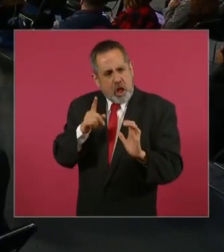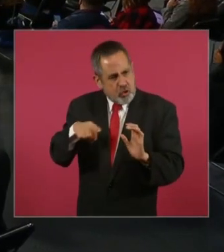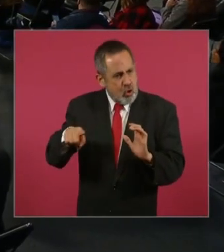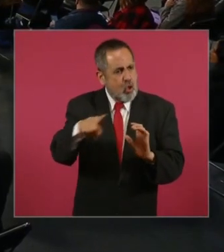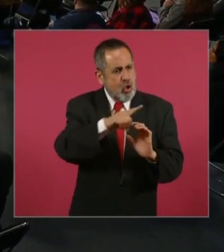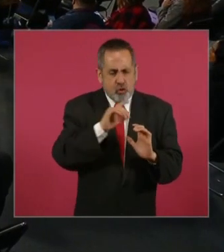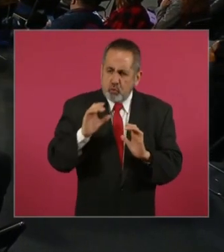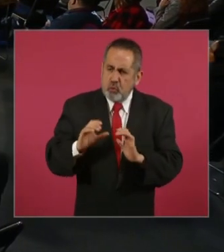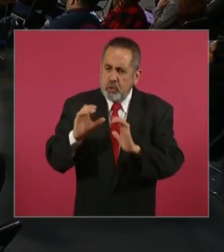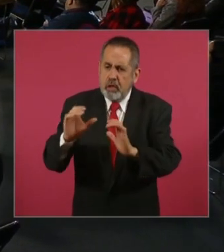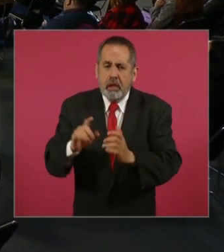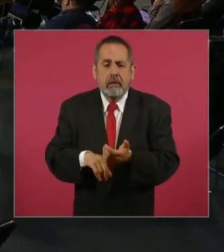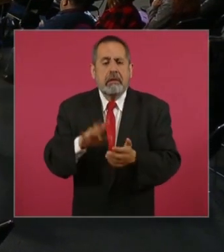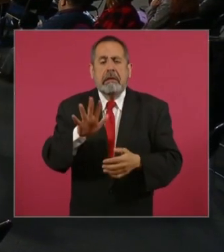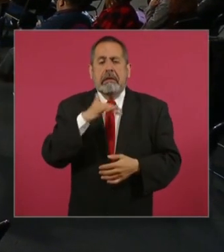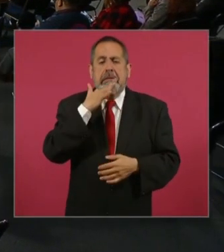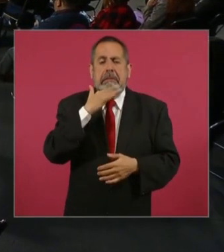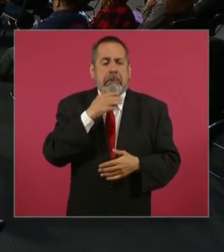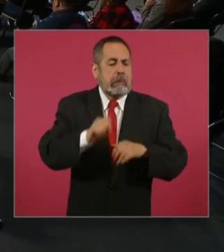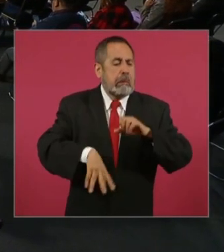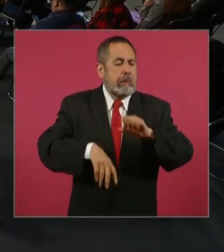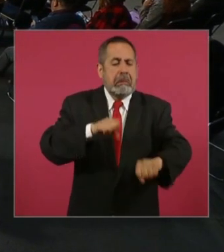si hay contaminación,